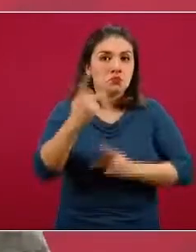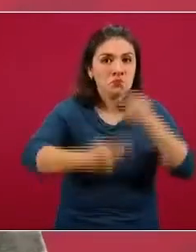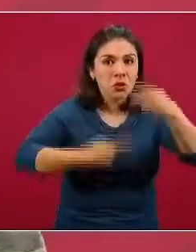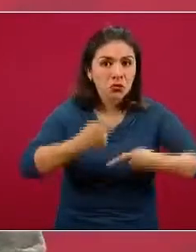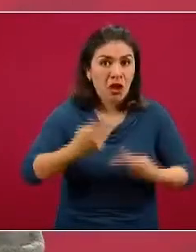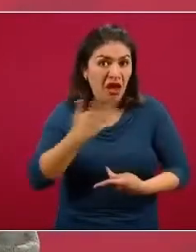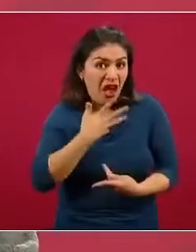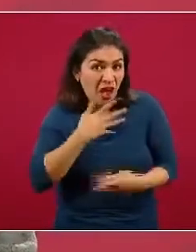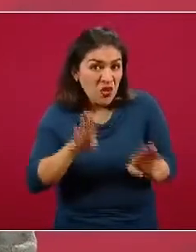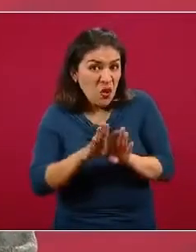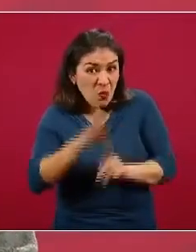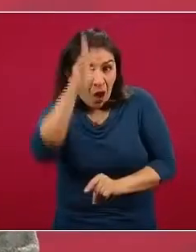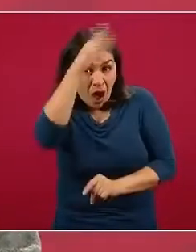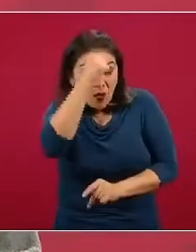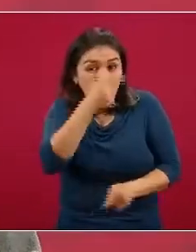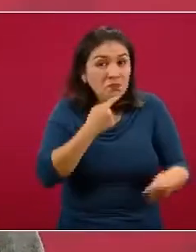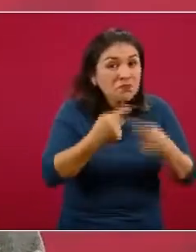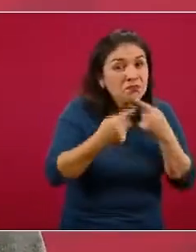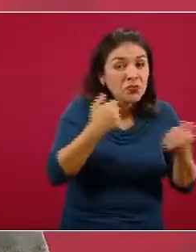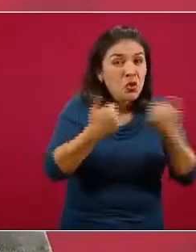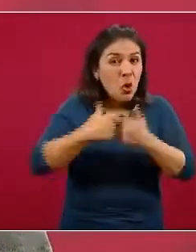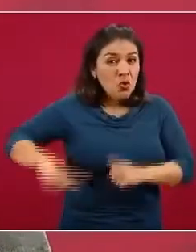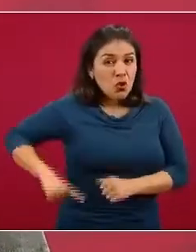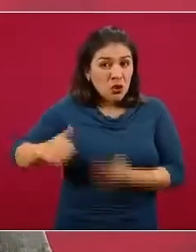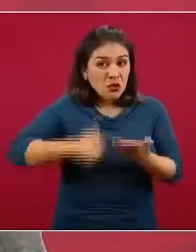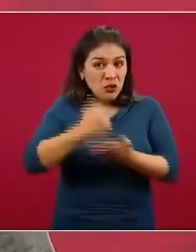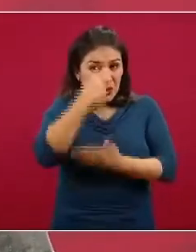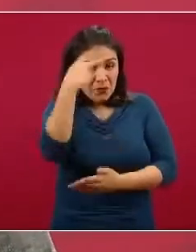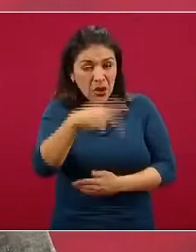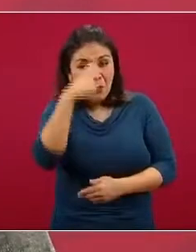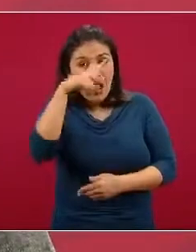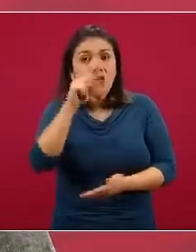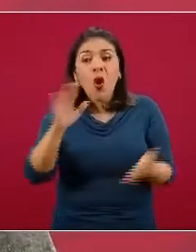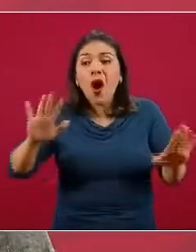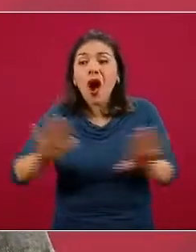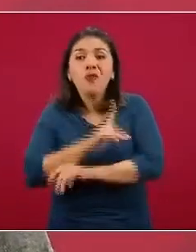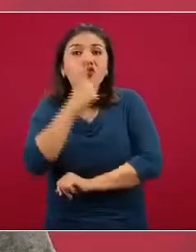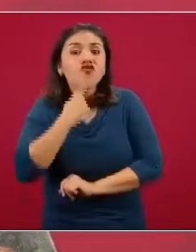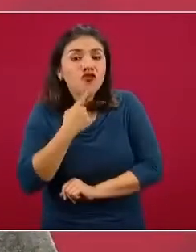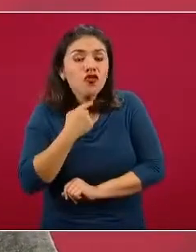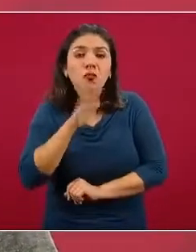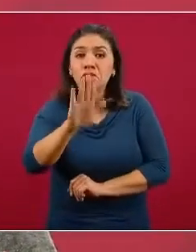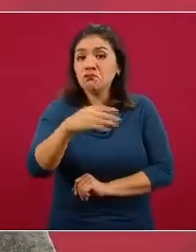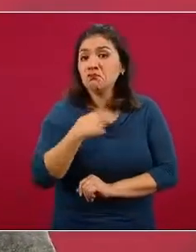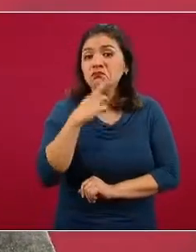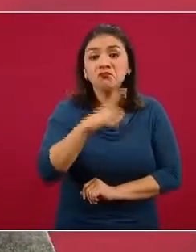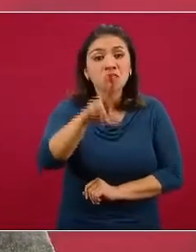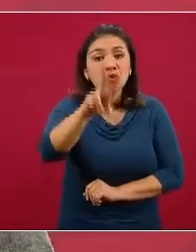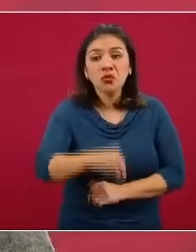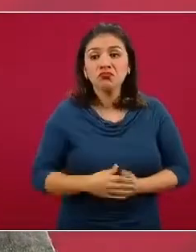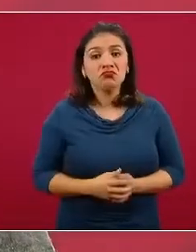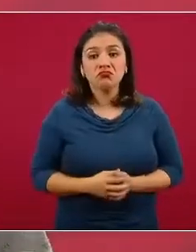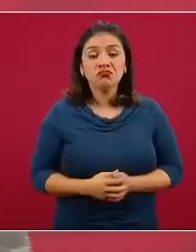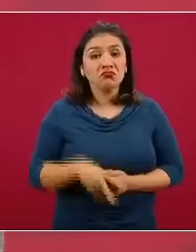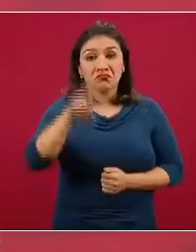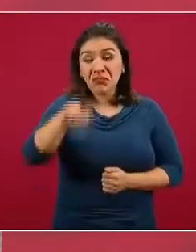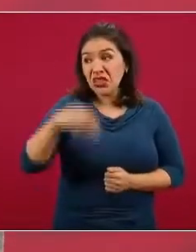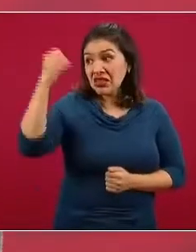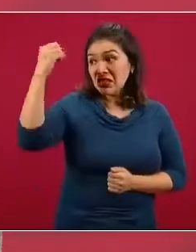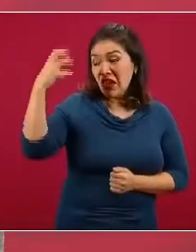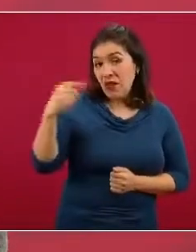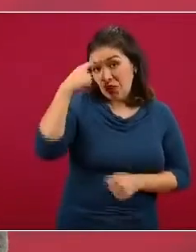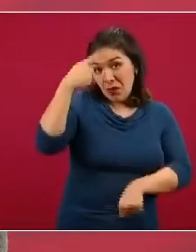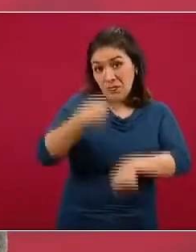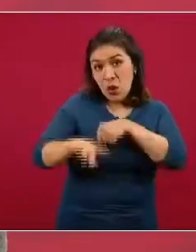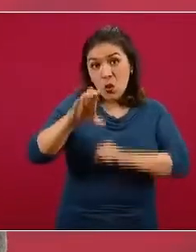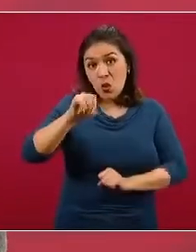una suerte de acuerdo con el gobierno de la Ciudad de México para no llegar al rojo. La respuesta es no. El semáforo de riesgo